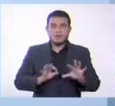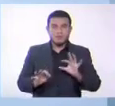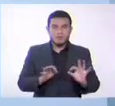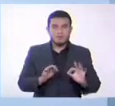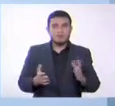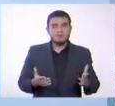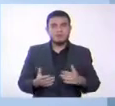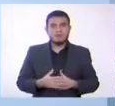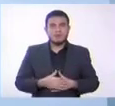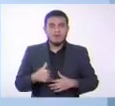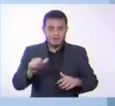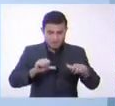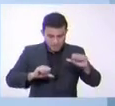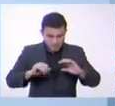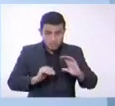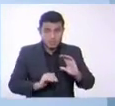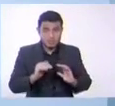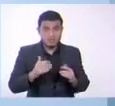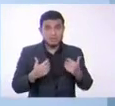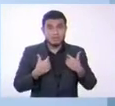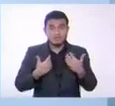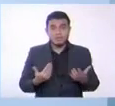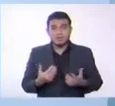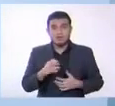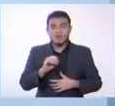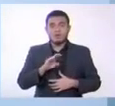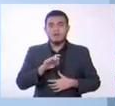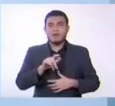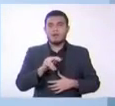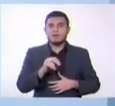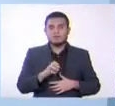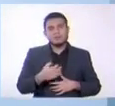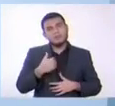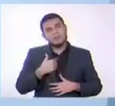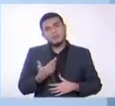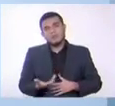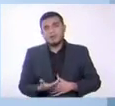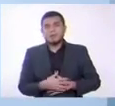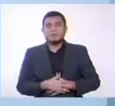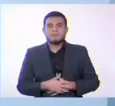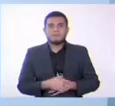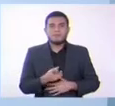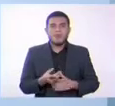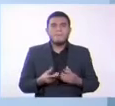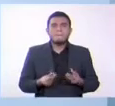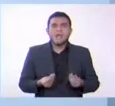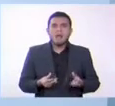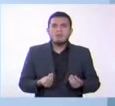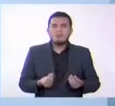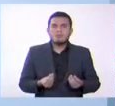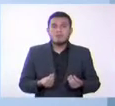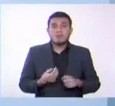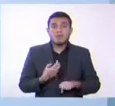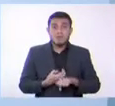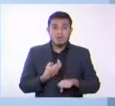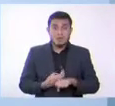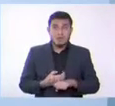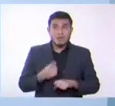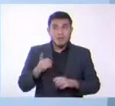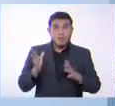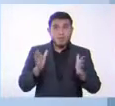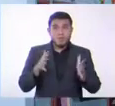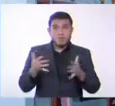las sustancias que poseen enlace covalente tenemos que son blandos y sólidos a temperatura